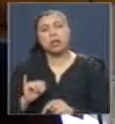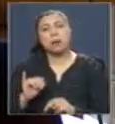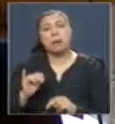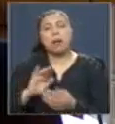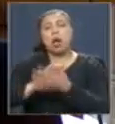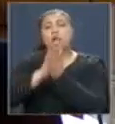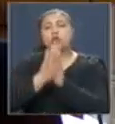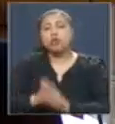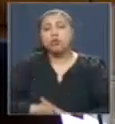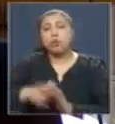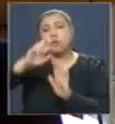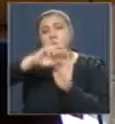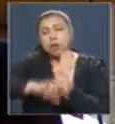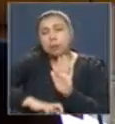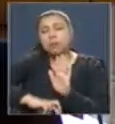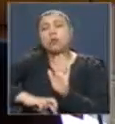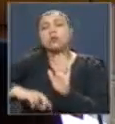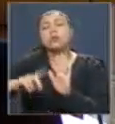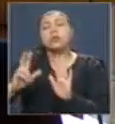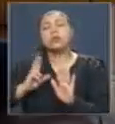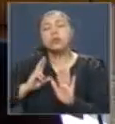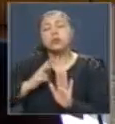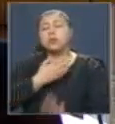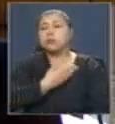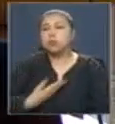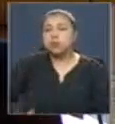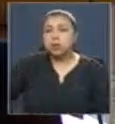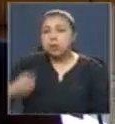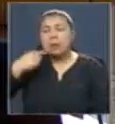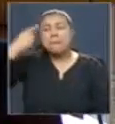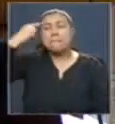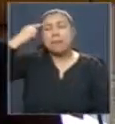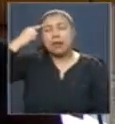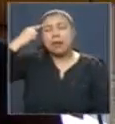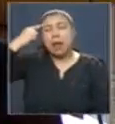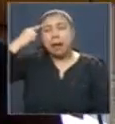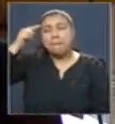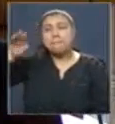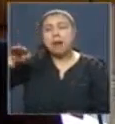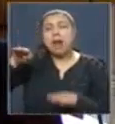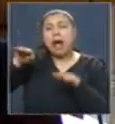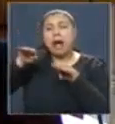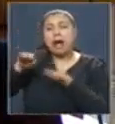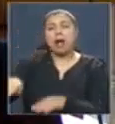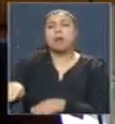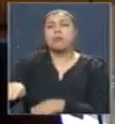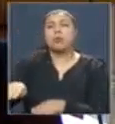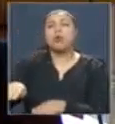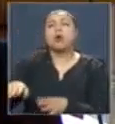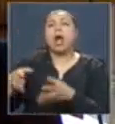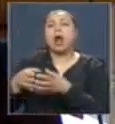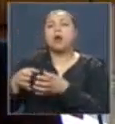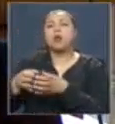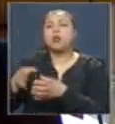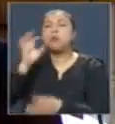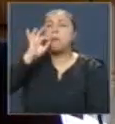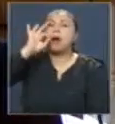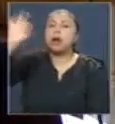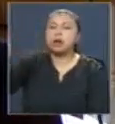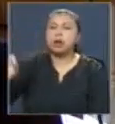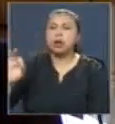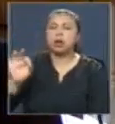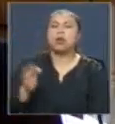este proyecto, señor presidente, está pensado para favorecer a los poderosos. La